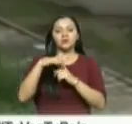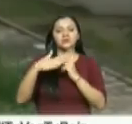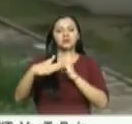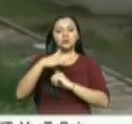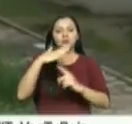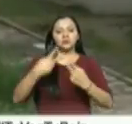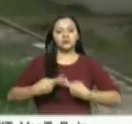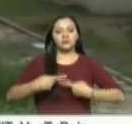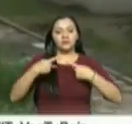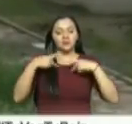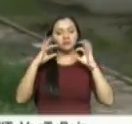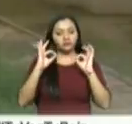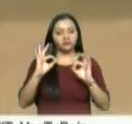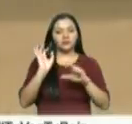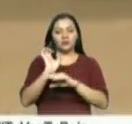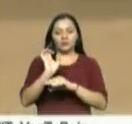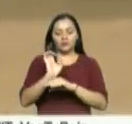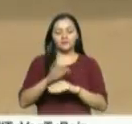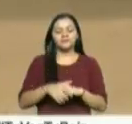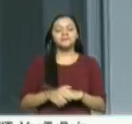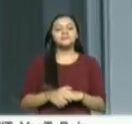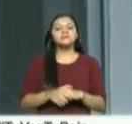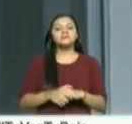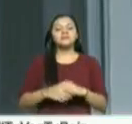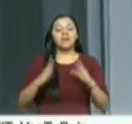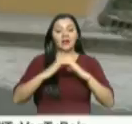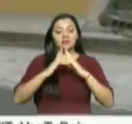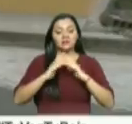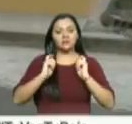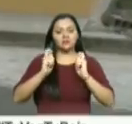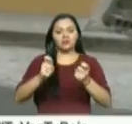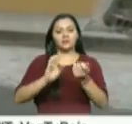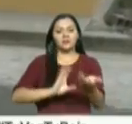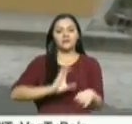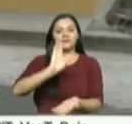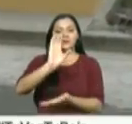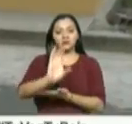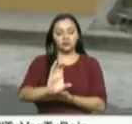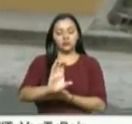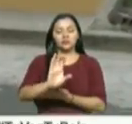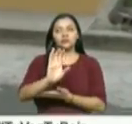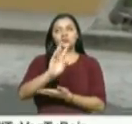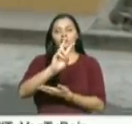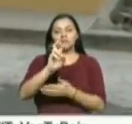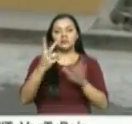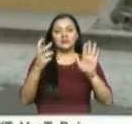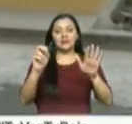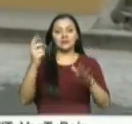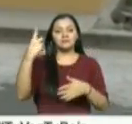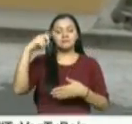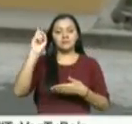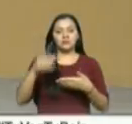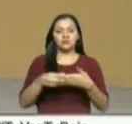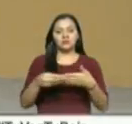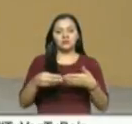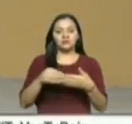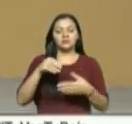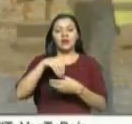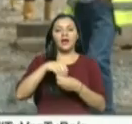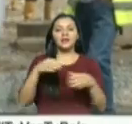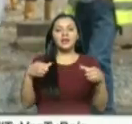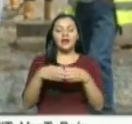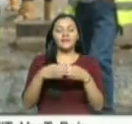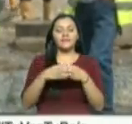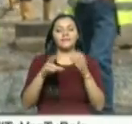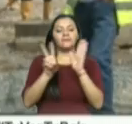las familias ecuatorianas. En vivienda se invirtió a nivel nacional más de 270 millones de dólares, mientras que en